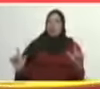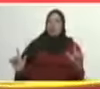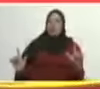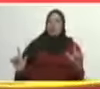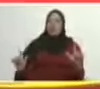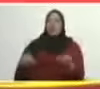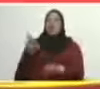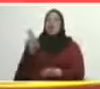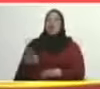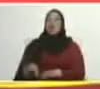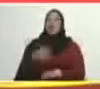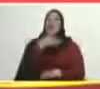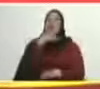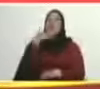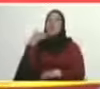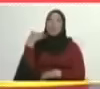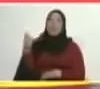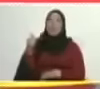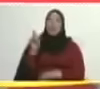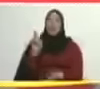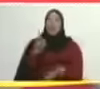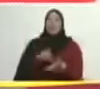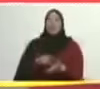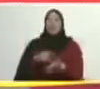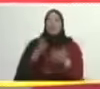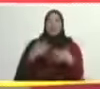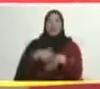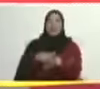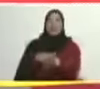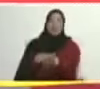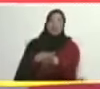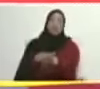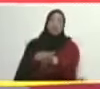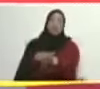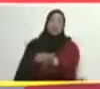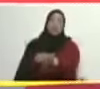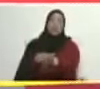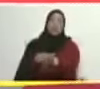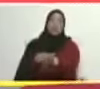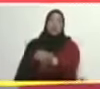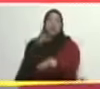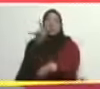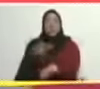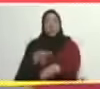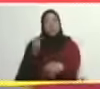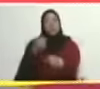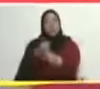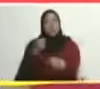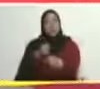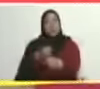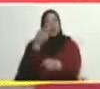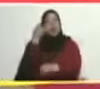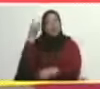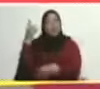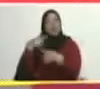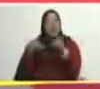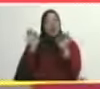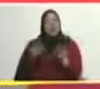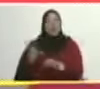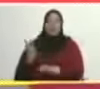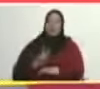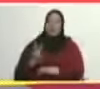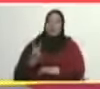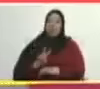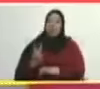más y mejor a Bolívar y a su ideal integracionista, que trascendió por fin del sueño a la realidad de nuestra